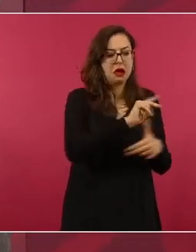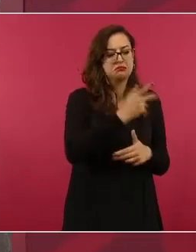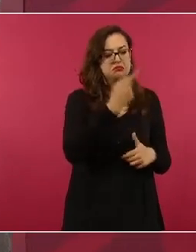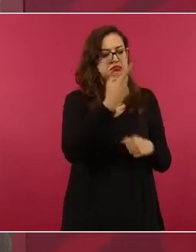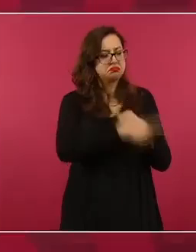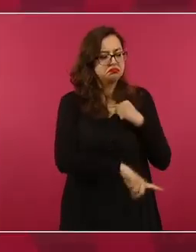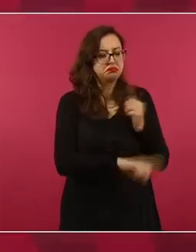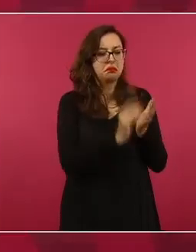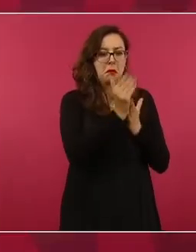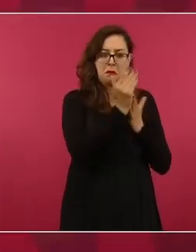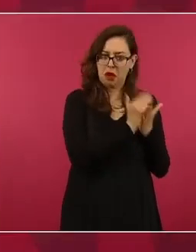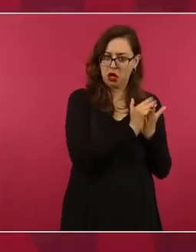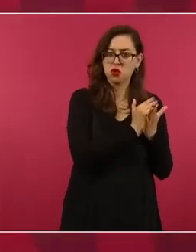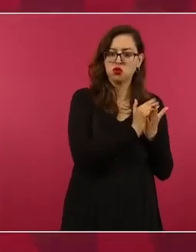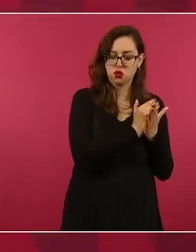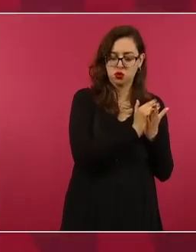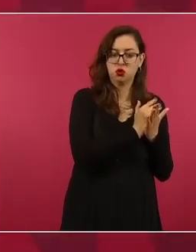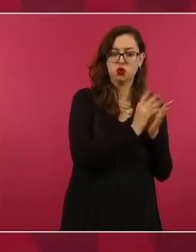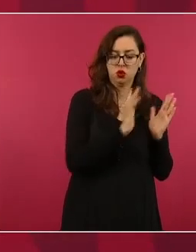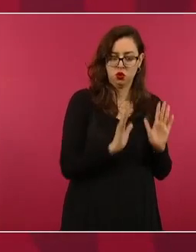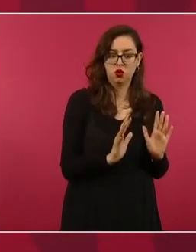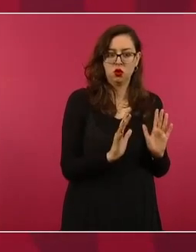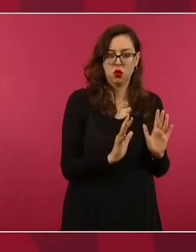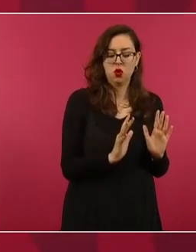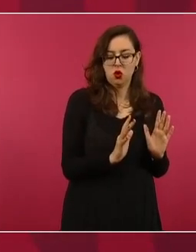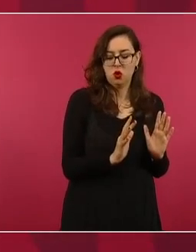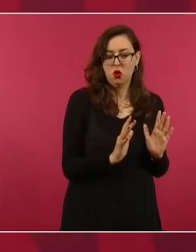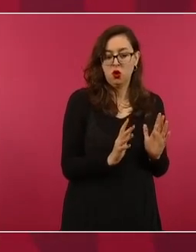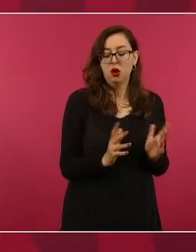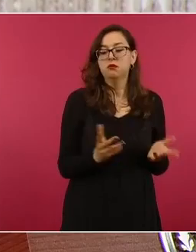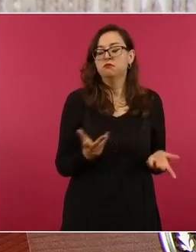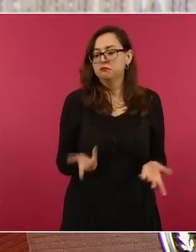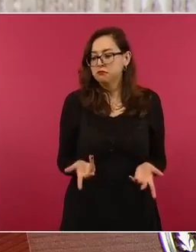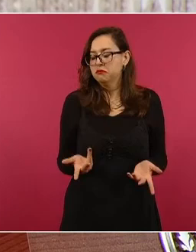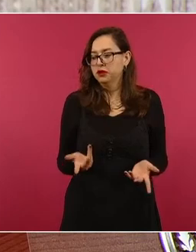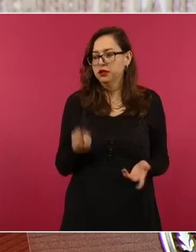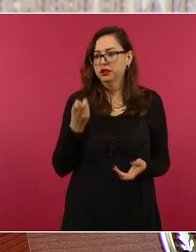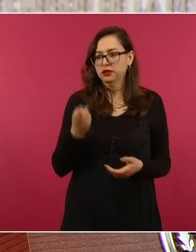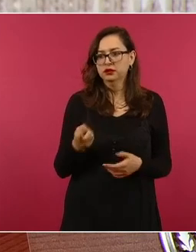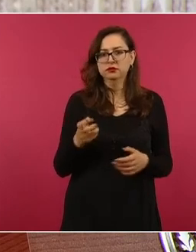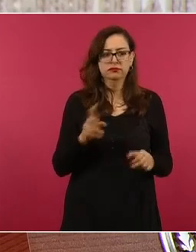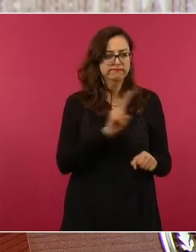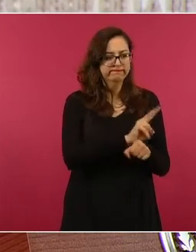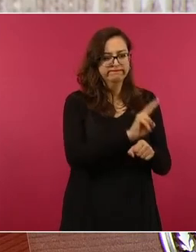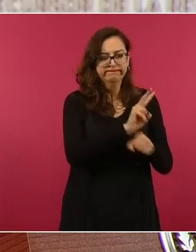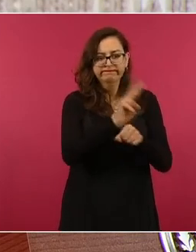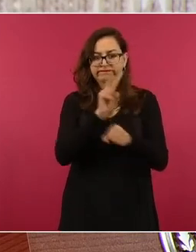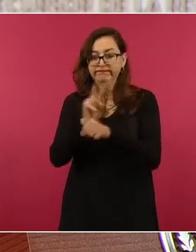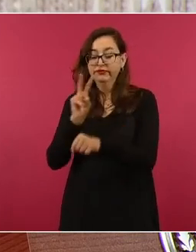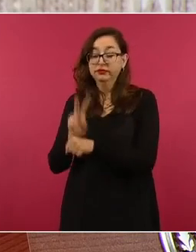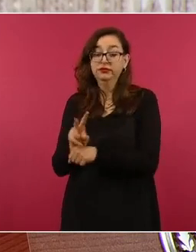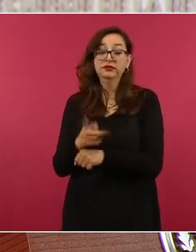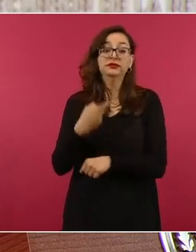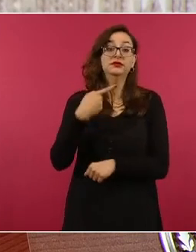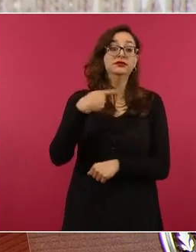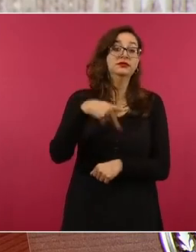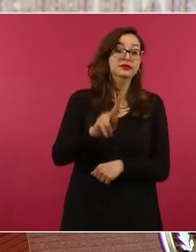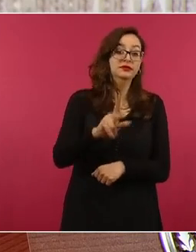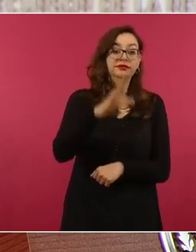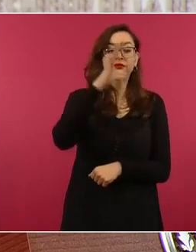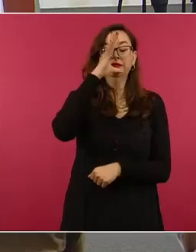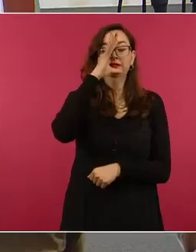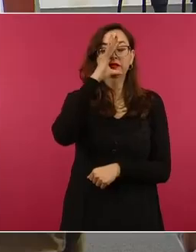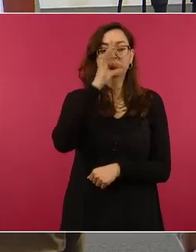haciendo, son los daños por el temblor en Colima, en Michoacán,